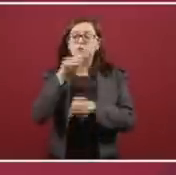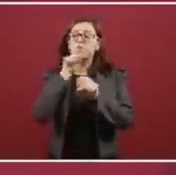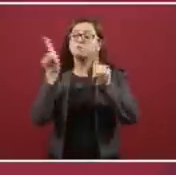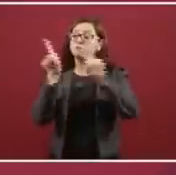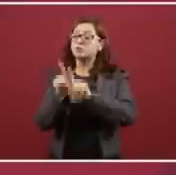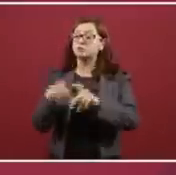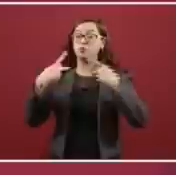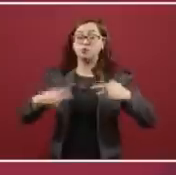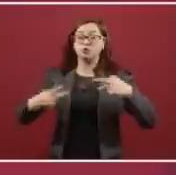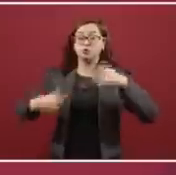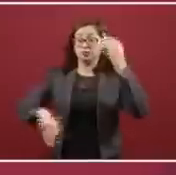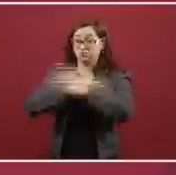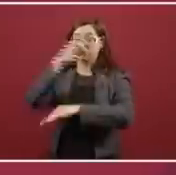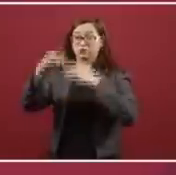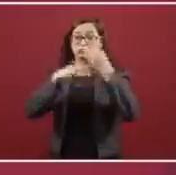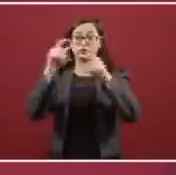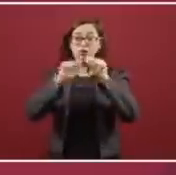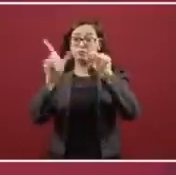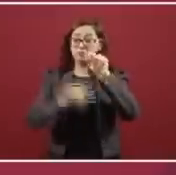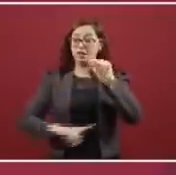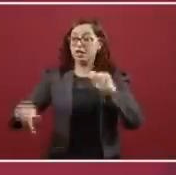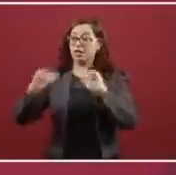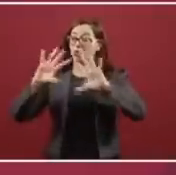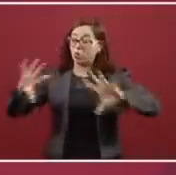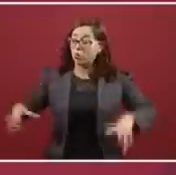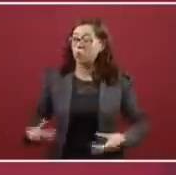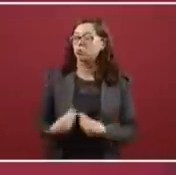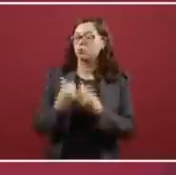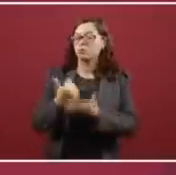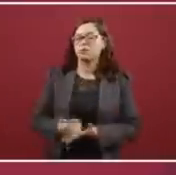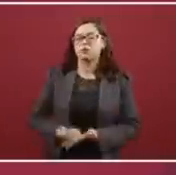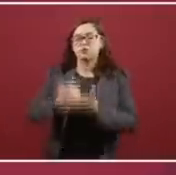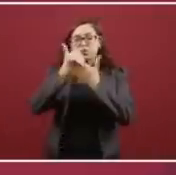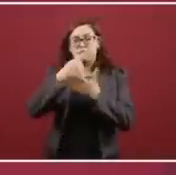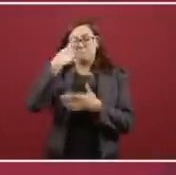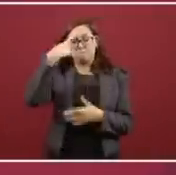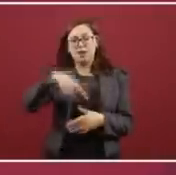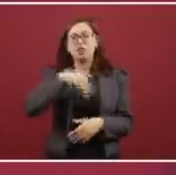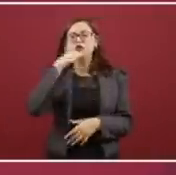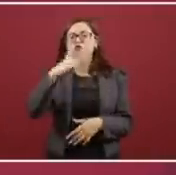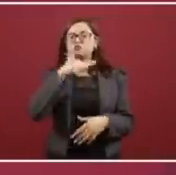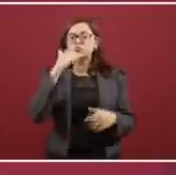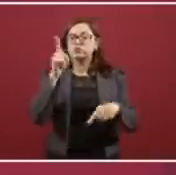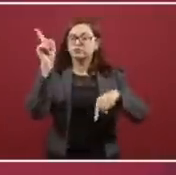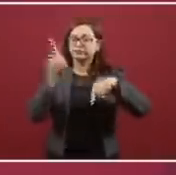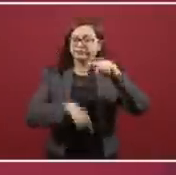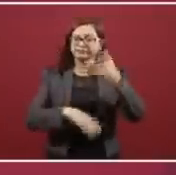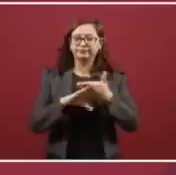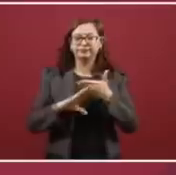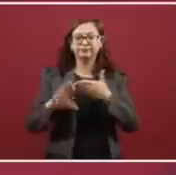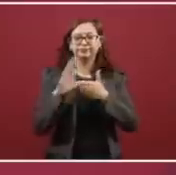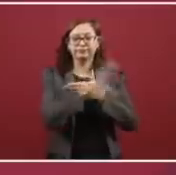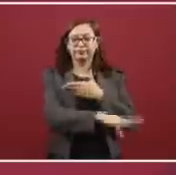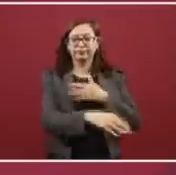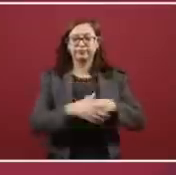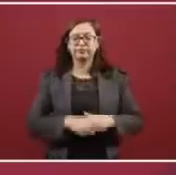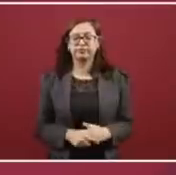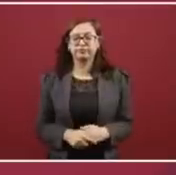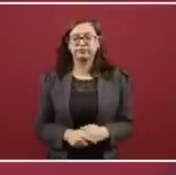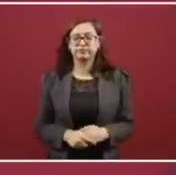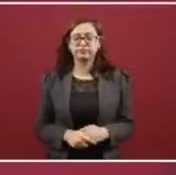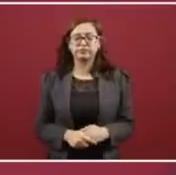que ayudemos para acabar con la corrupción porque es